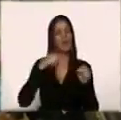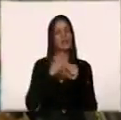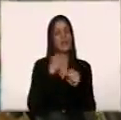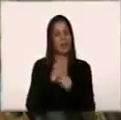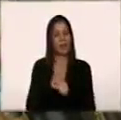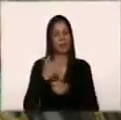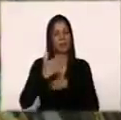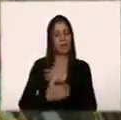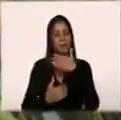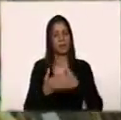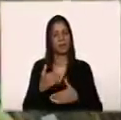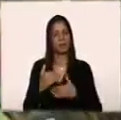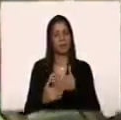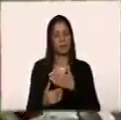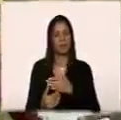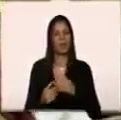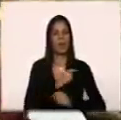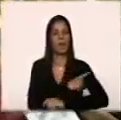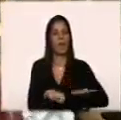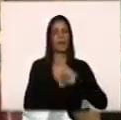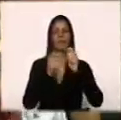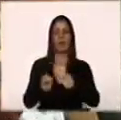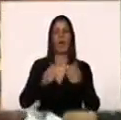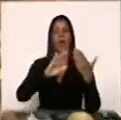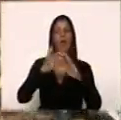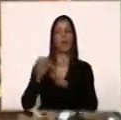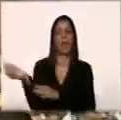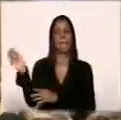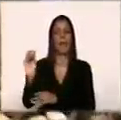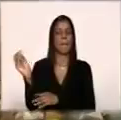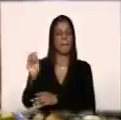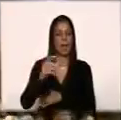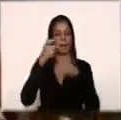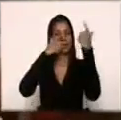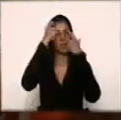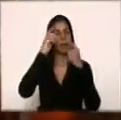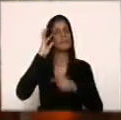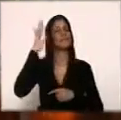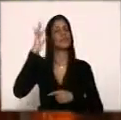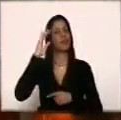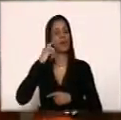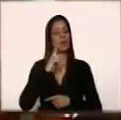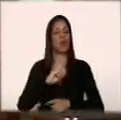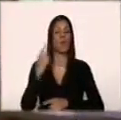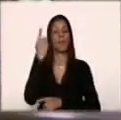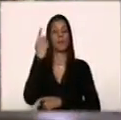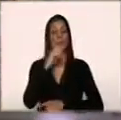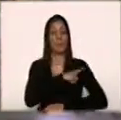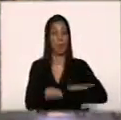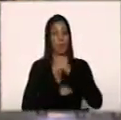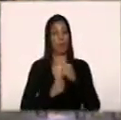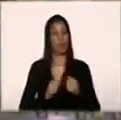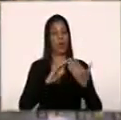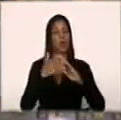avanzaremos hacia la consolidación del poder popular, como lo dijo Chávez, el primer poder público. Estamos venciendo, estamos dando la batalla.